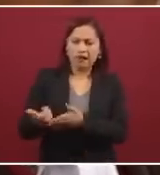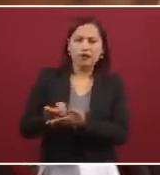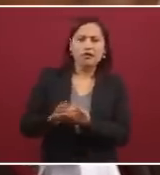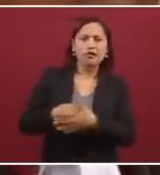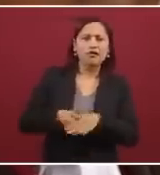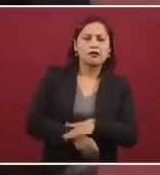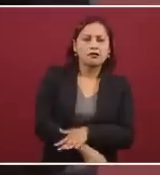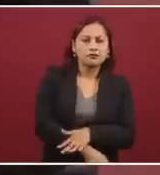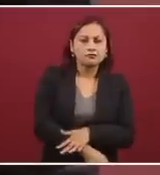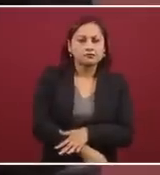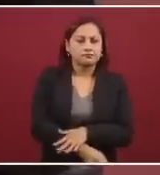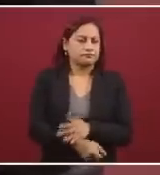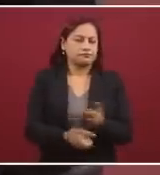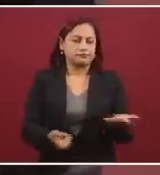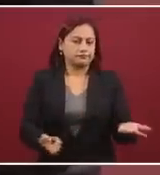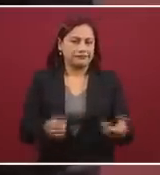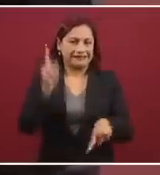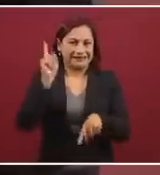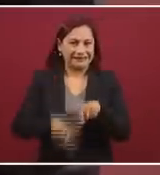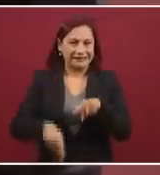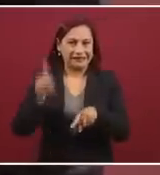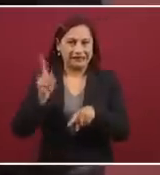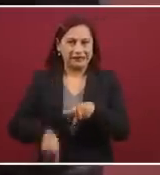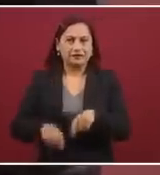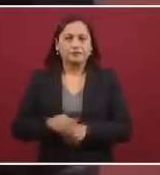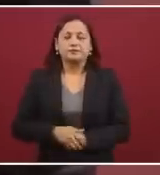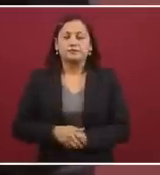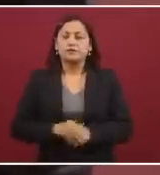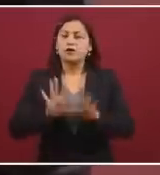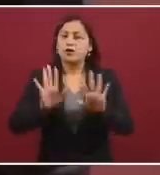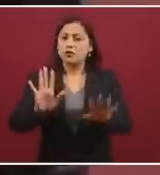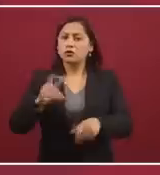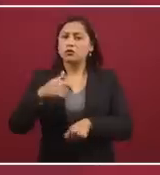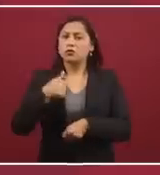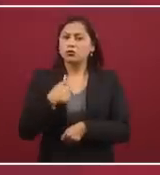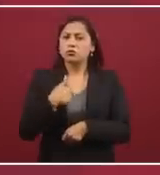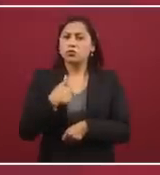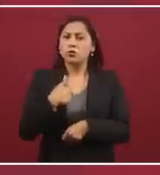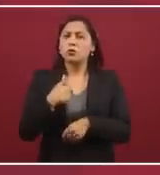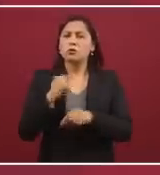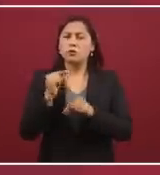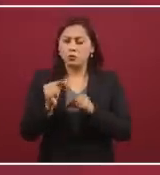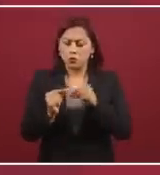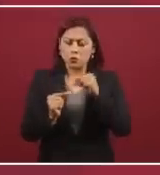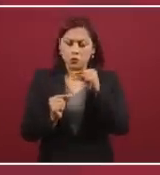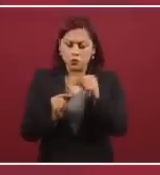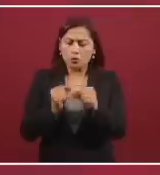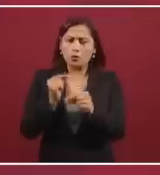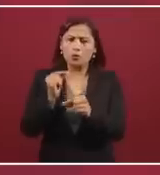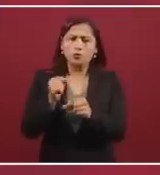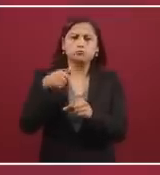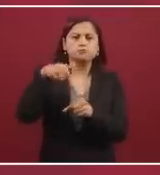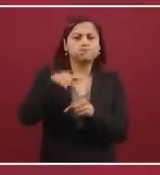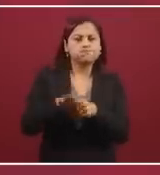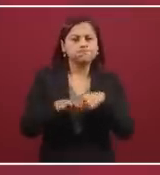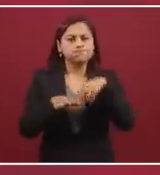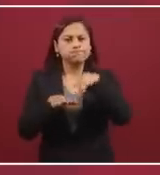si estoy esperando avanzar más por qué